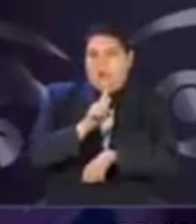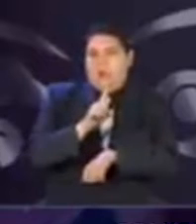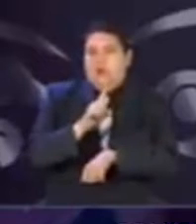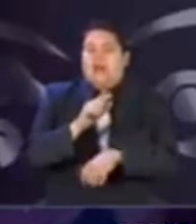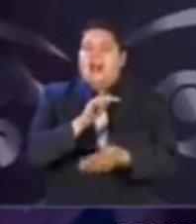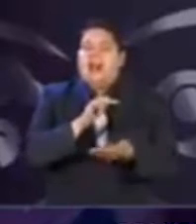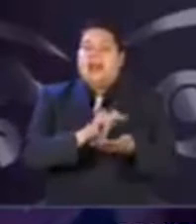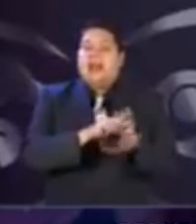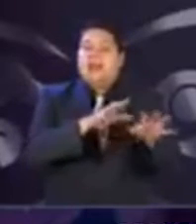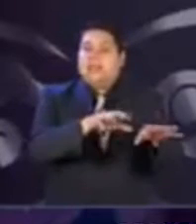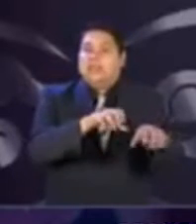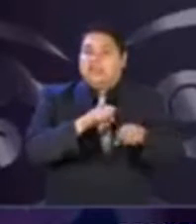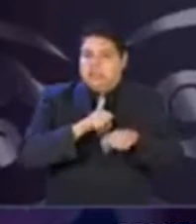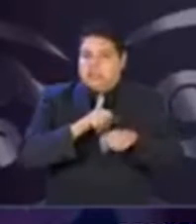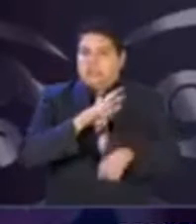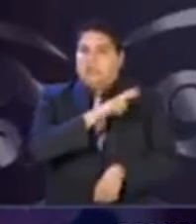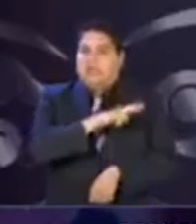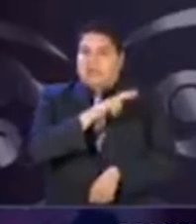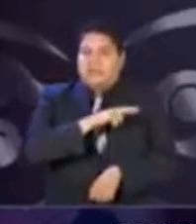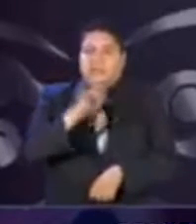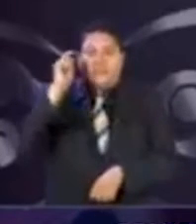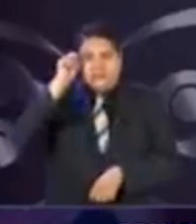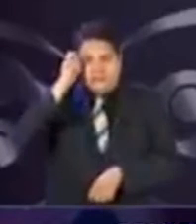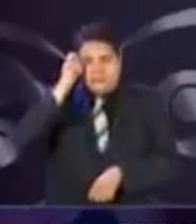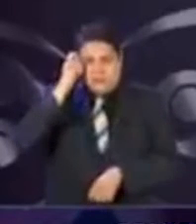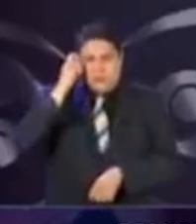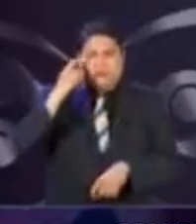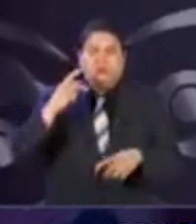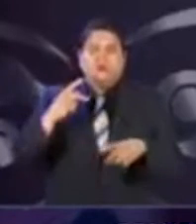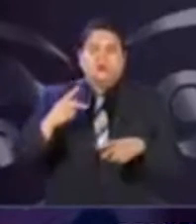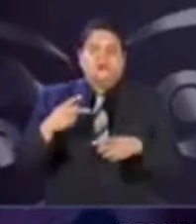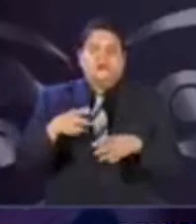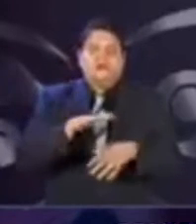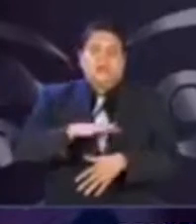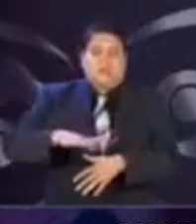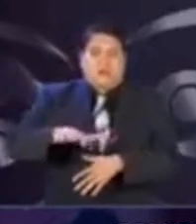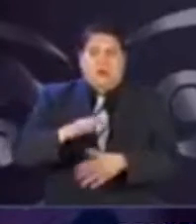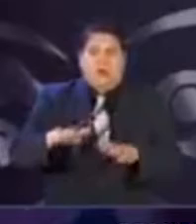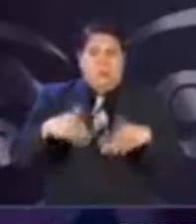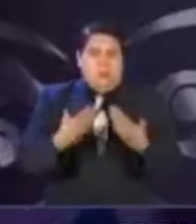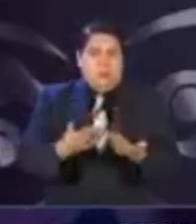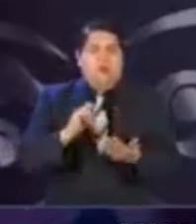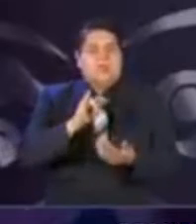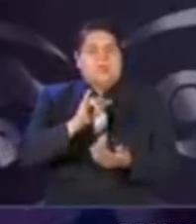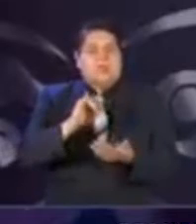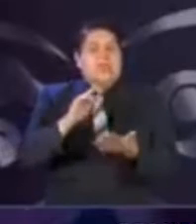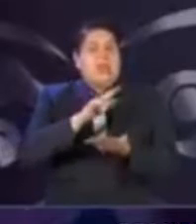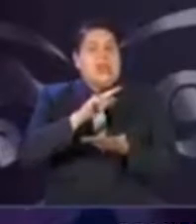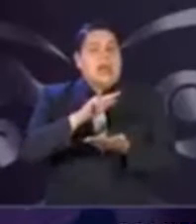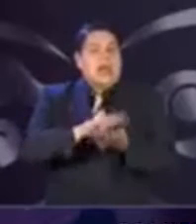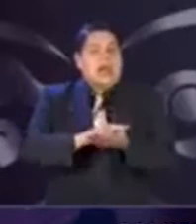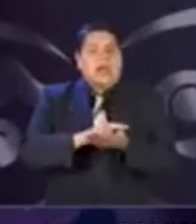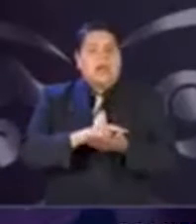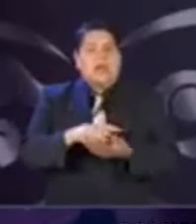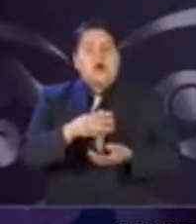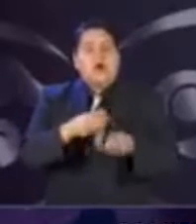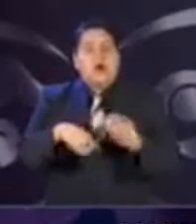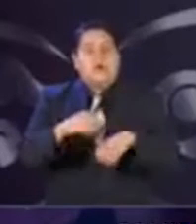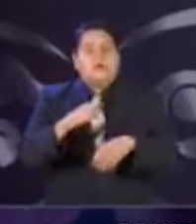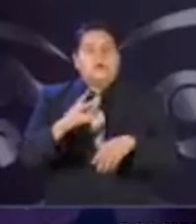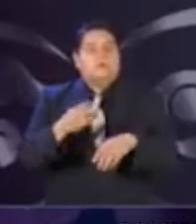Adquisiciones, Arrendamientos y Servicios del Sector Público como la Ley de Obras Públicas y Servicios Relacionados con las